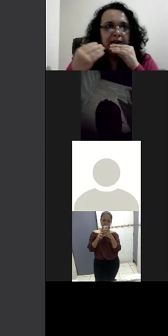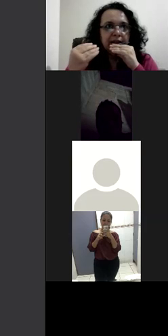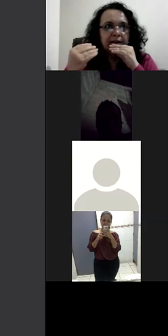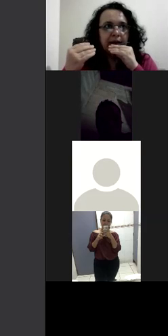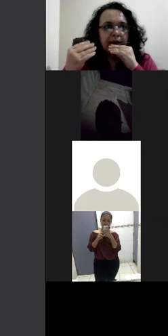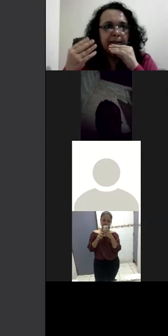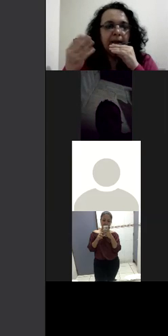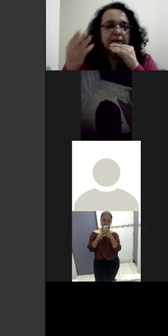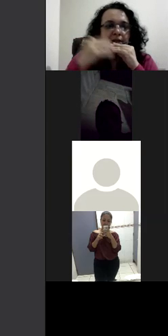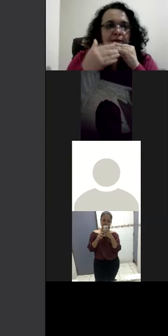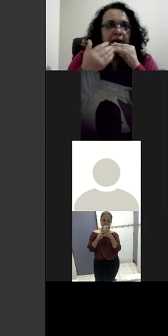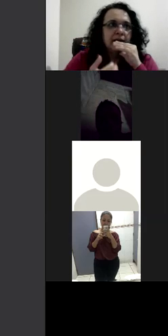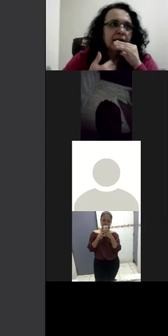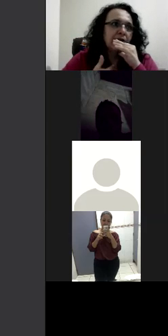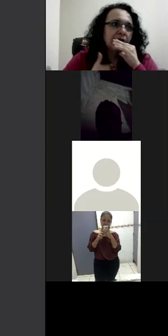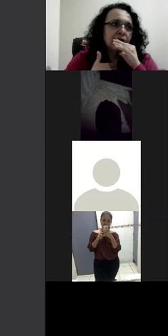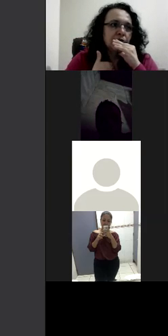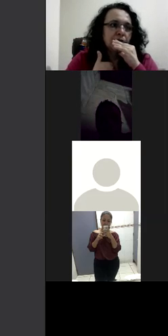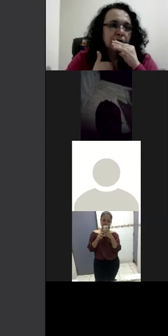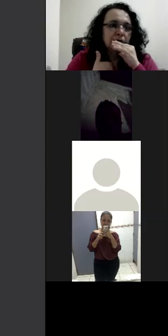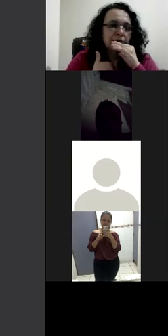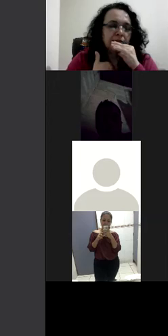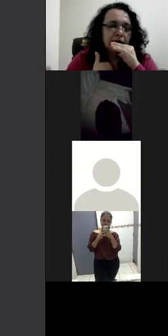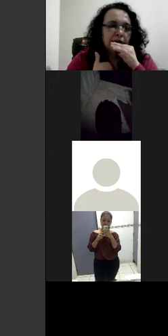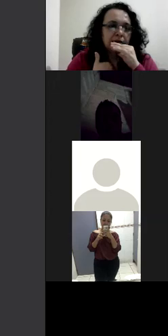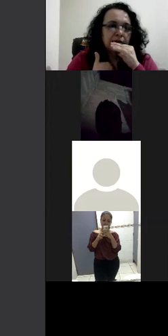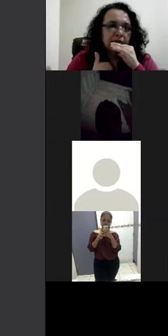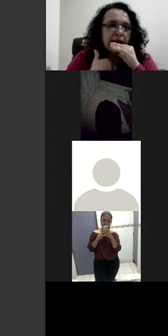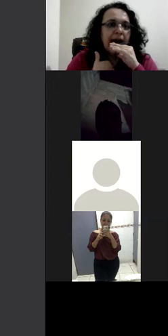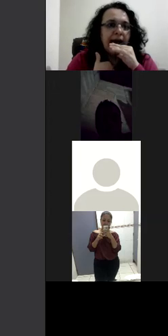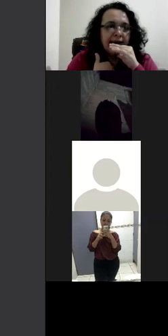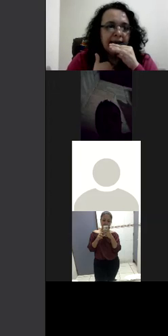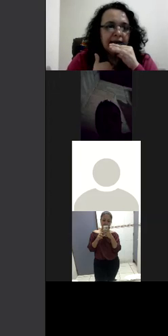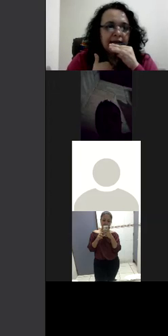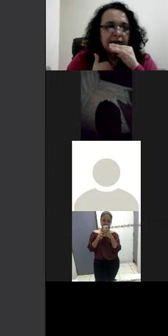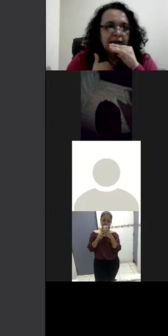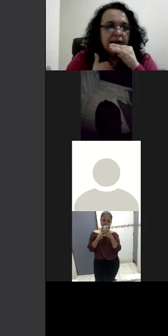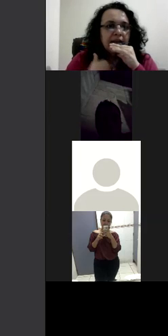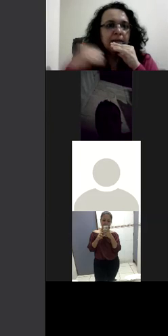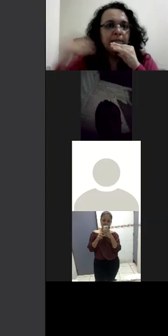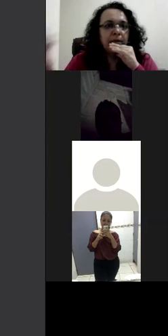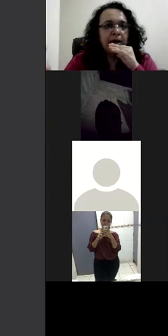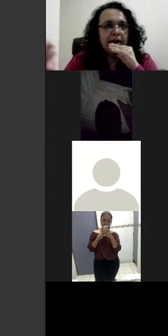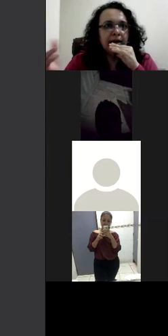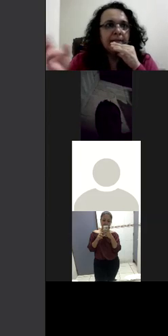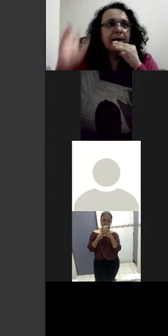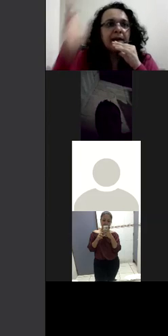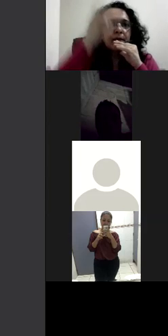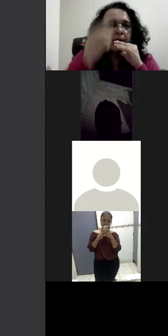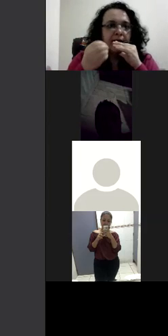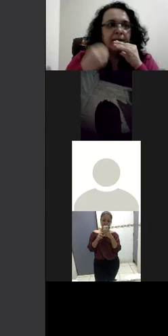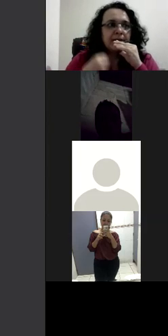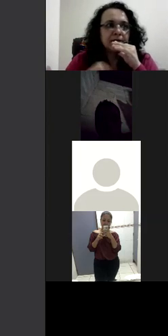y en singular, yo, ¿verdad? O sea, hay. No. Y en plural